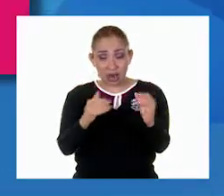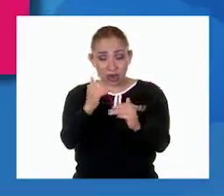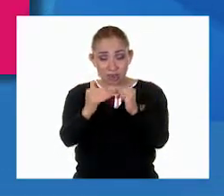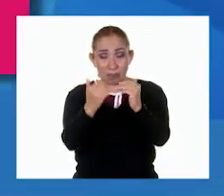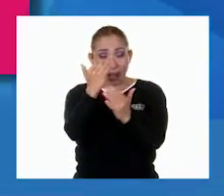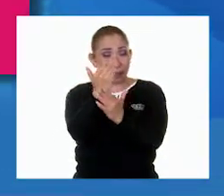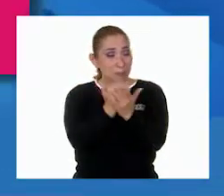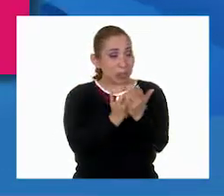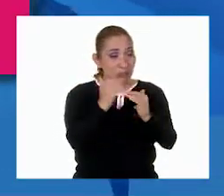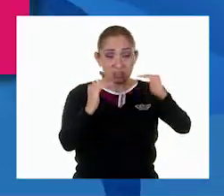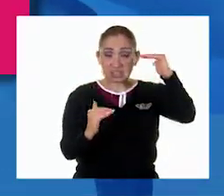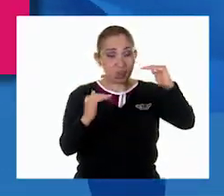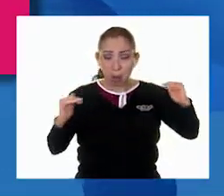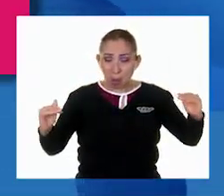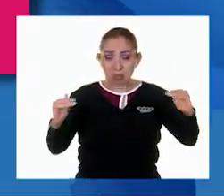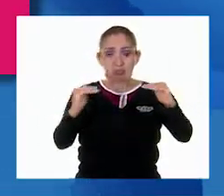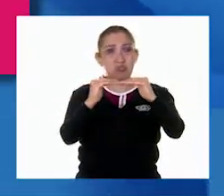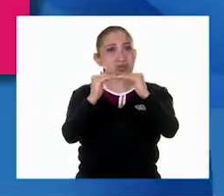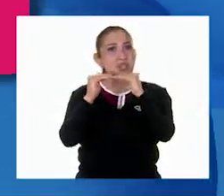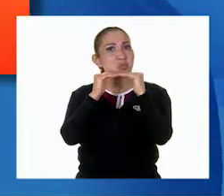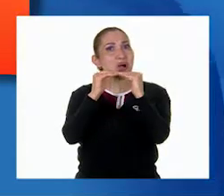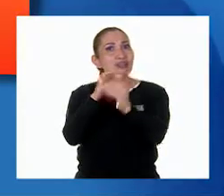la reducción de las desigualdades.